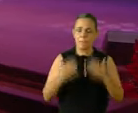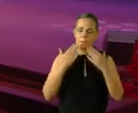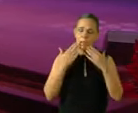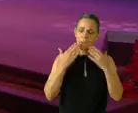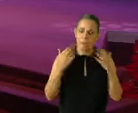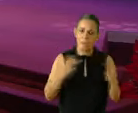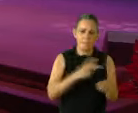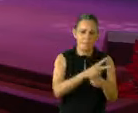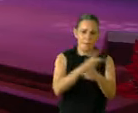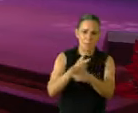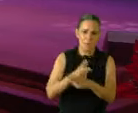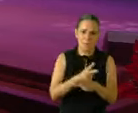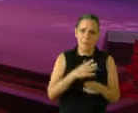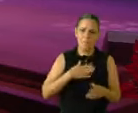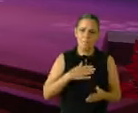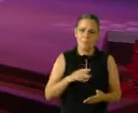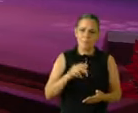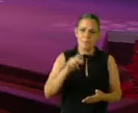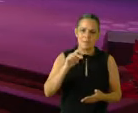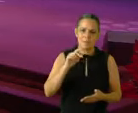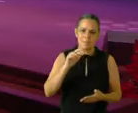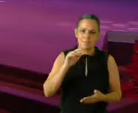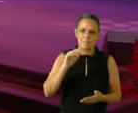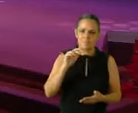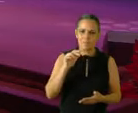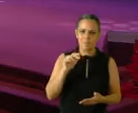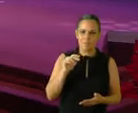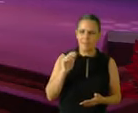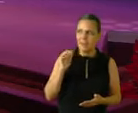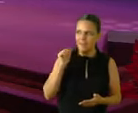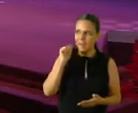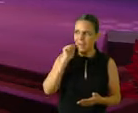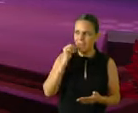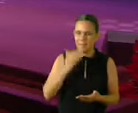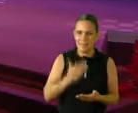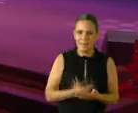hijas. Gloria a Dios. 5 perros.